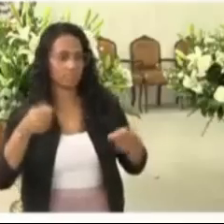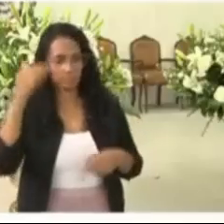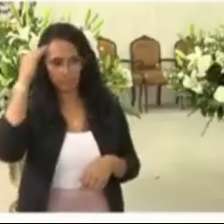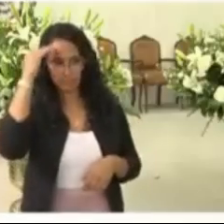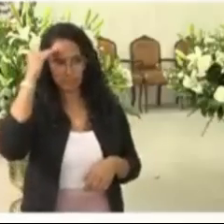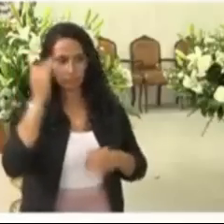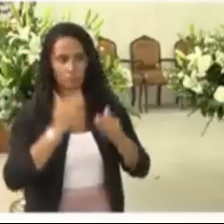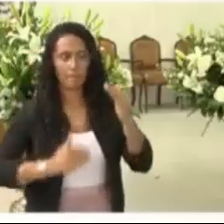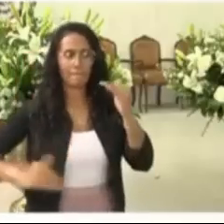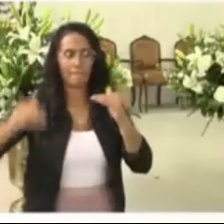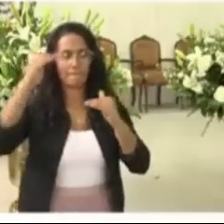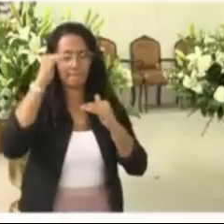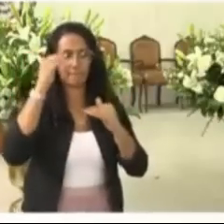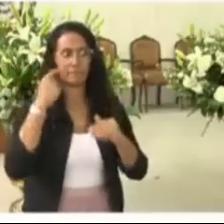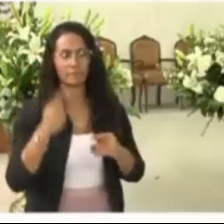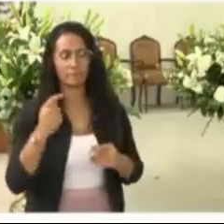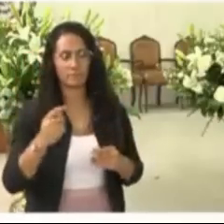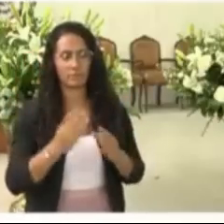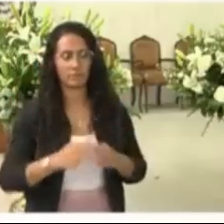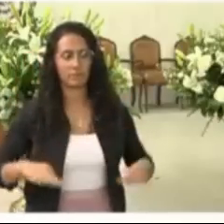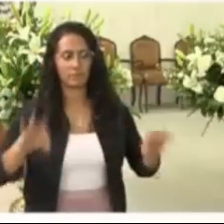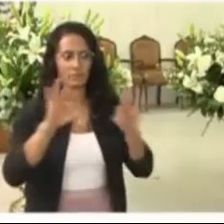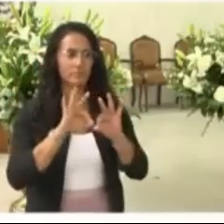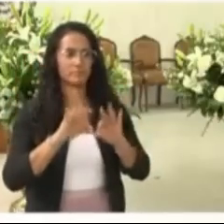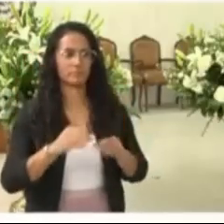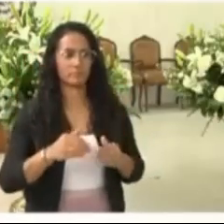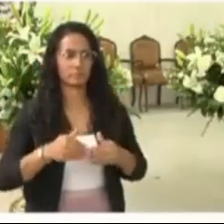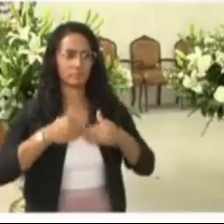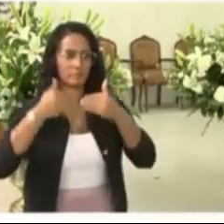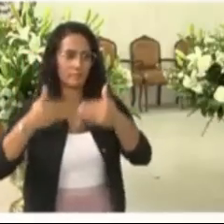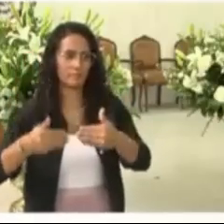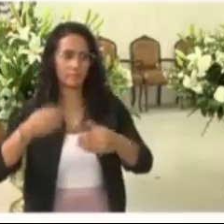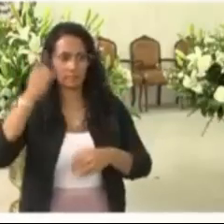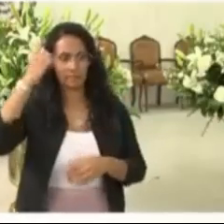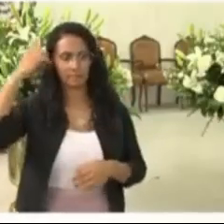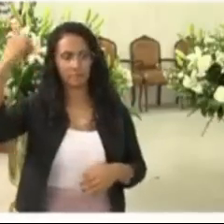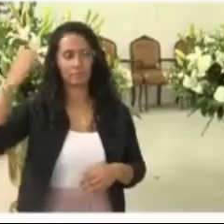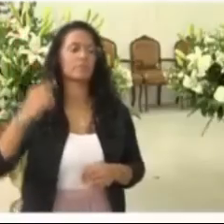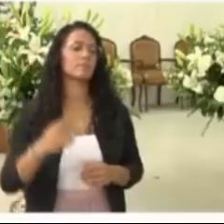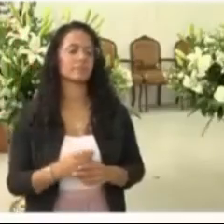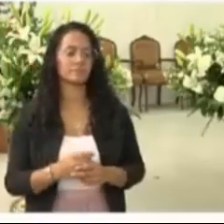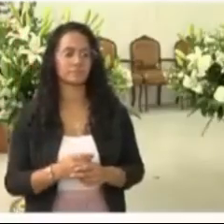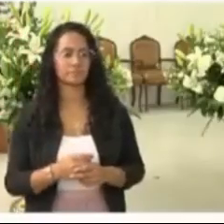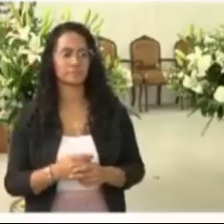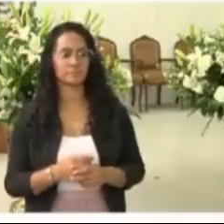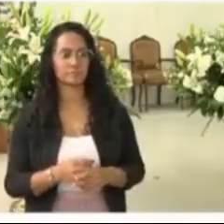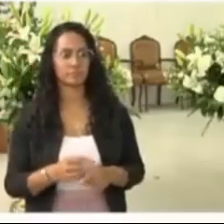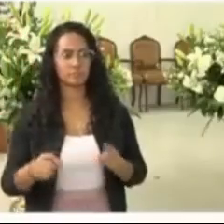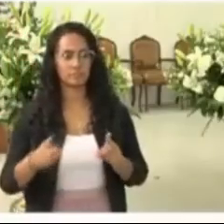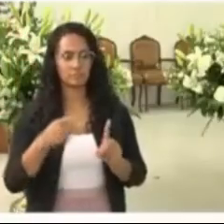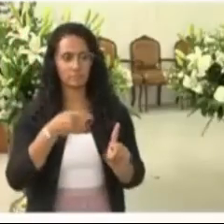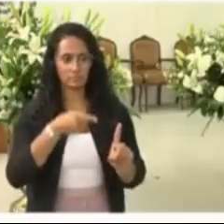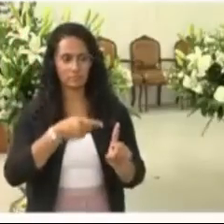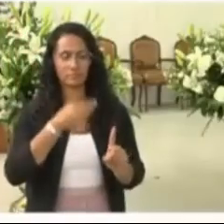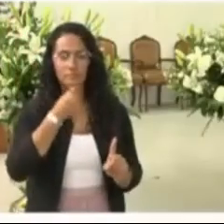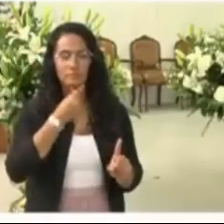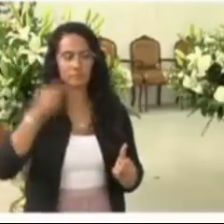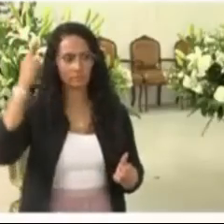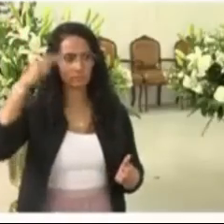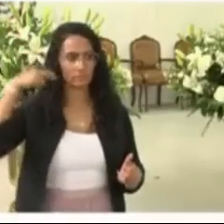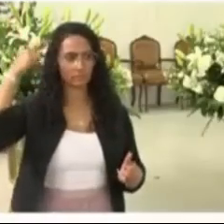a fin de entender y comprender mejor la actitud no solo de Josafat, sino la actitud que ahora nosotros